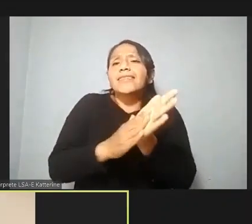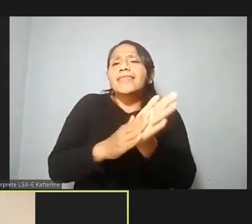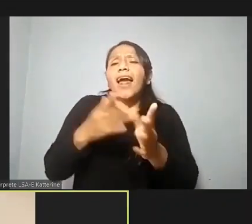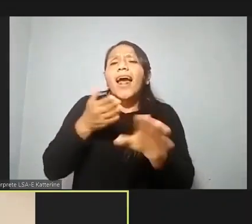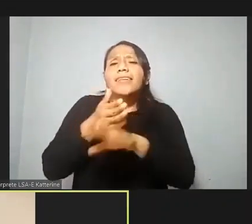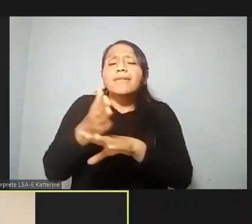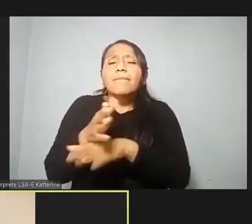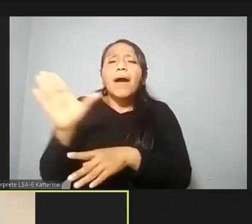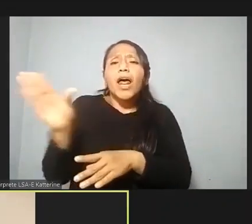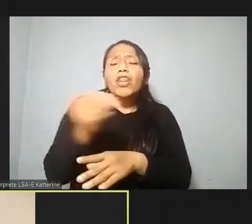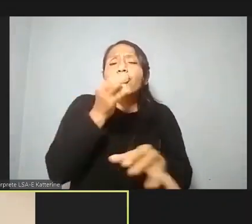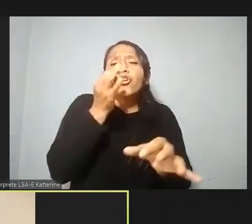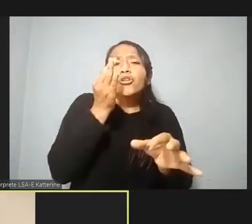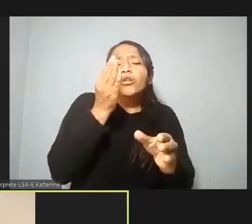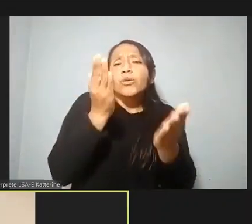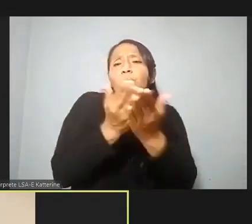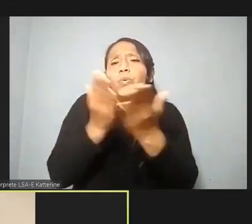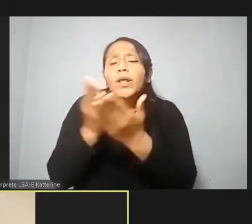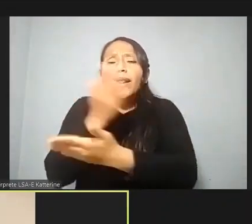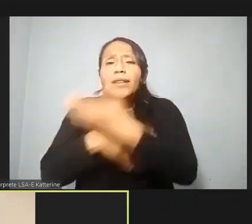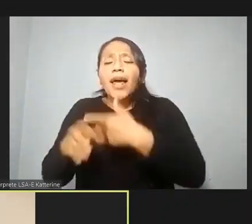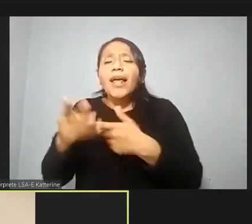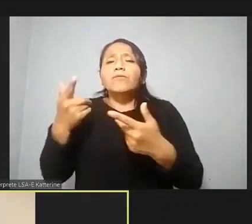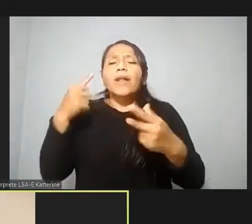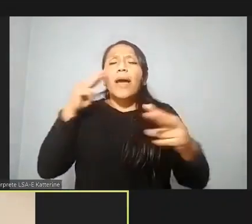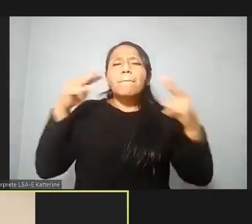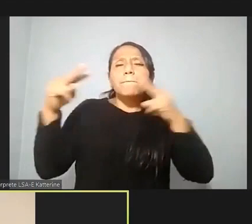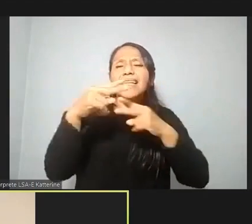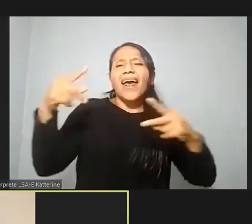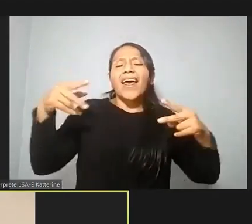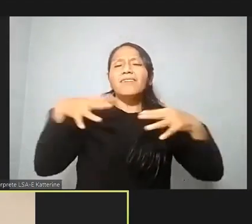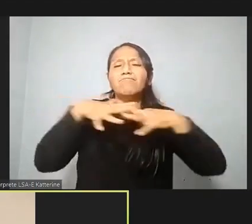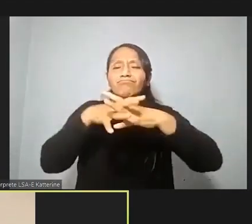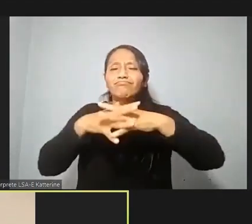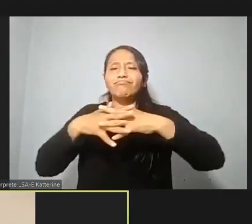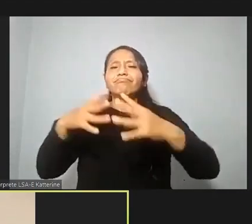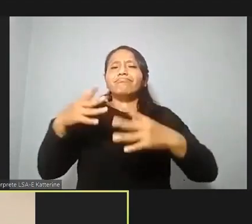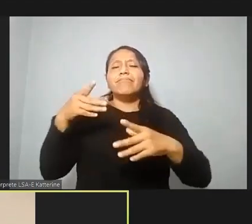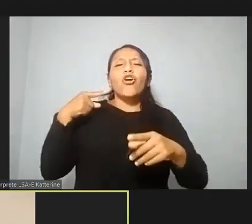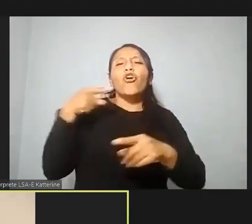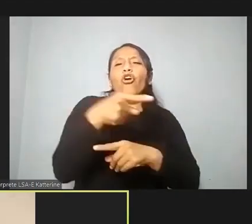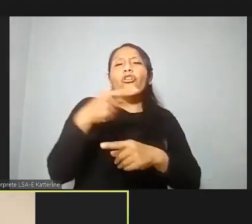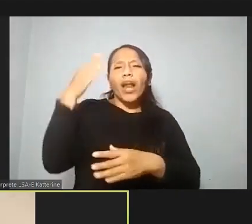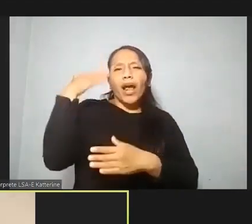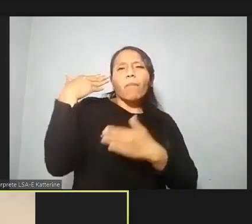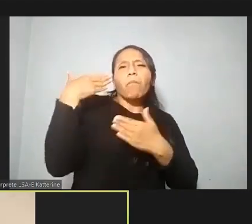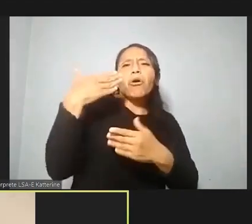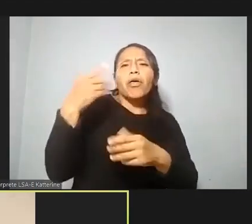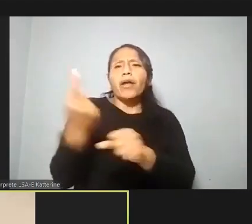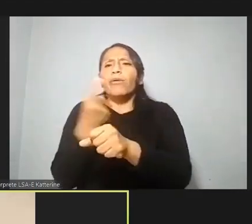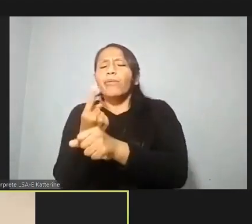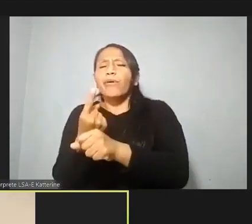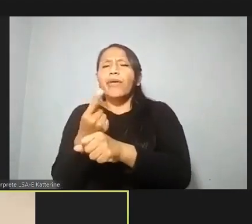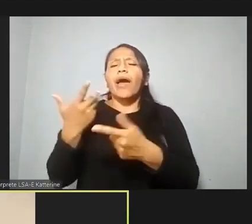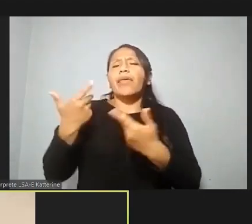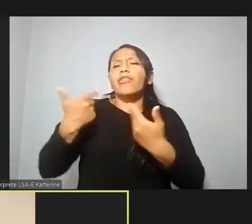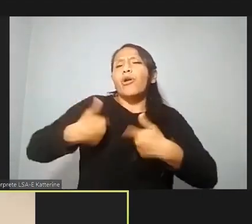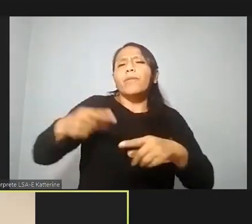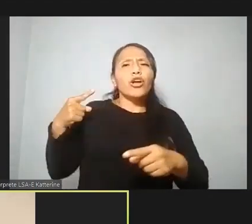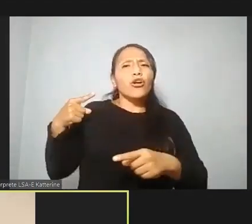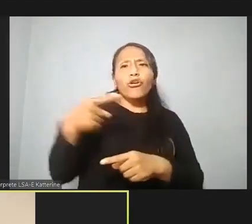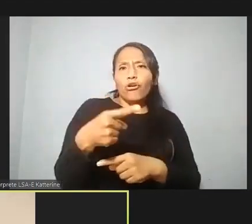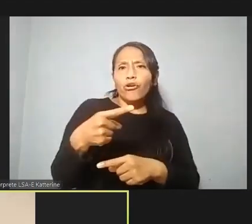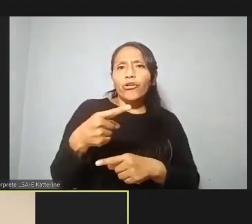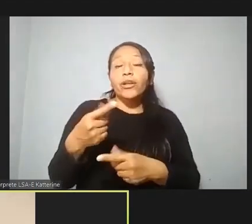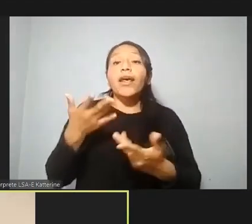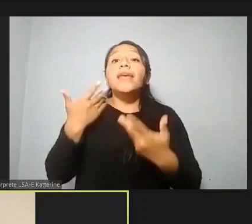estudiantes con discapacidad desde una mirada interseccional, intersectorial, anticapacitista, antinormativista. Y también debe